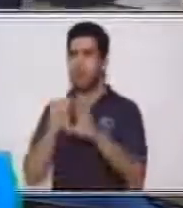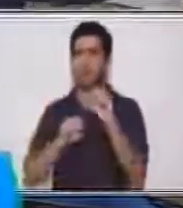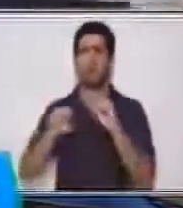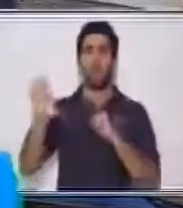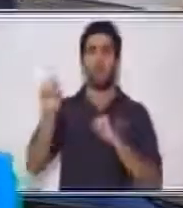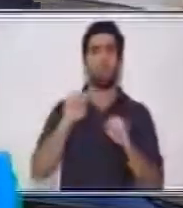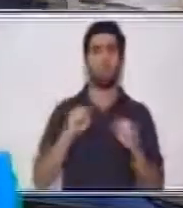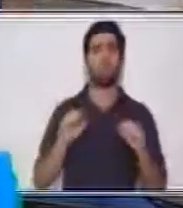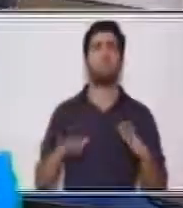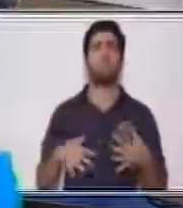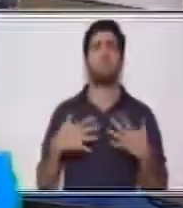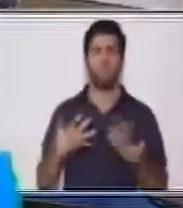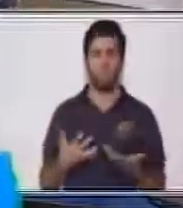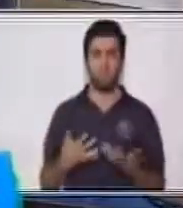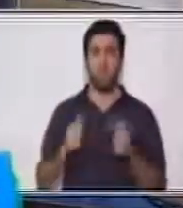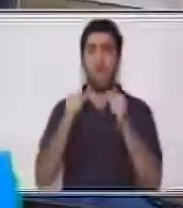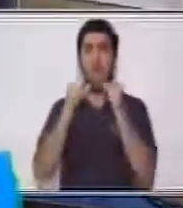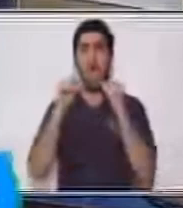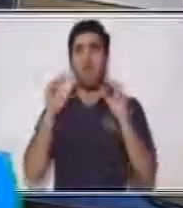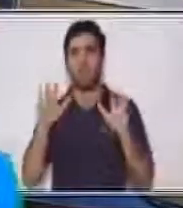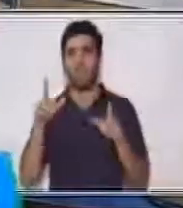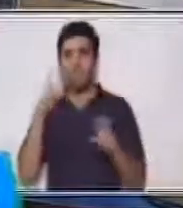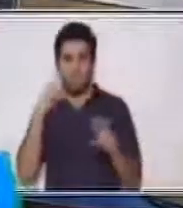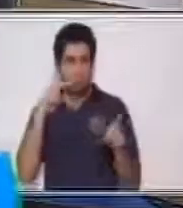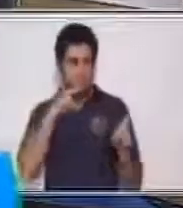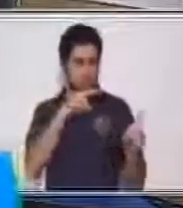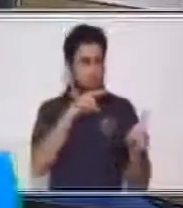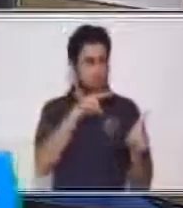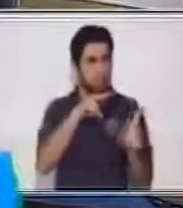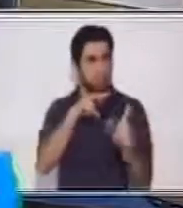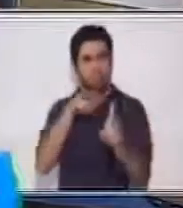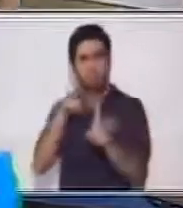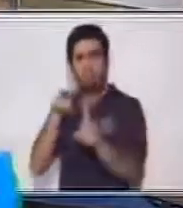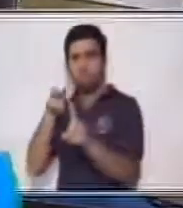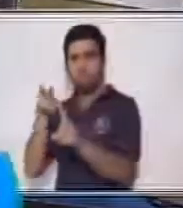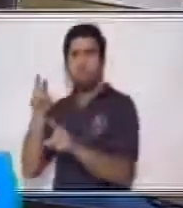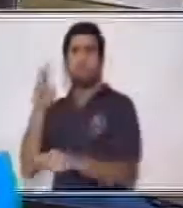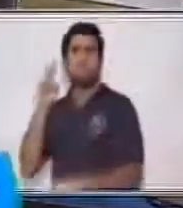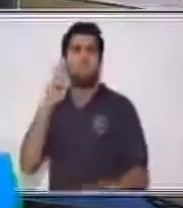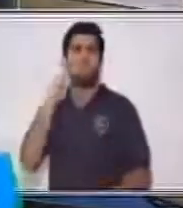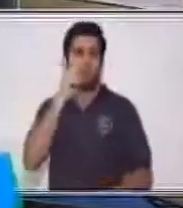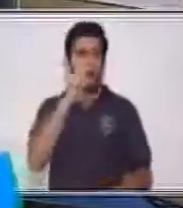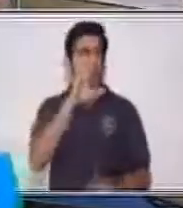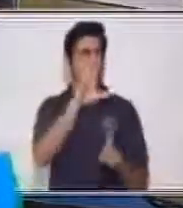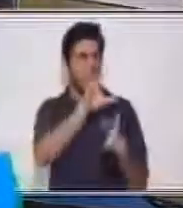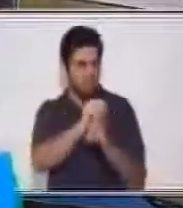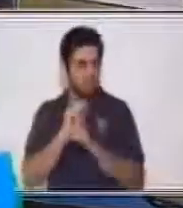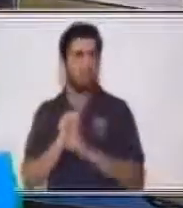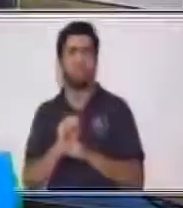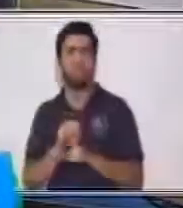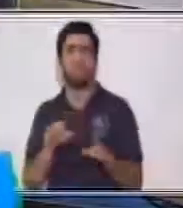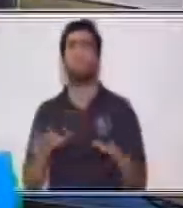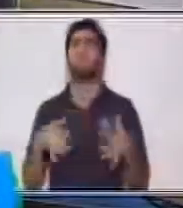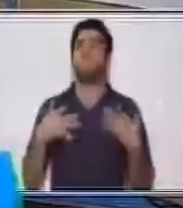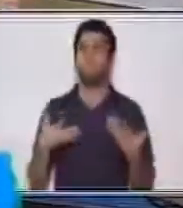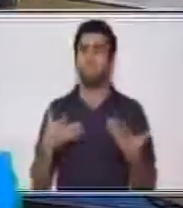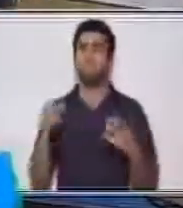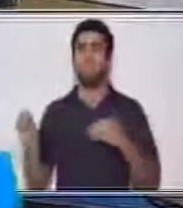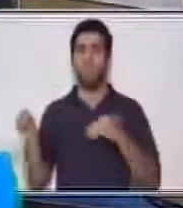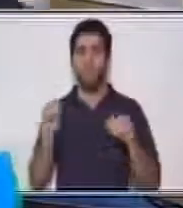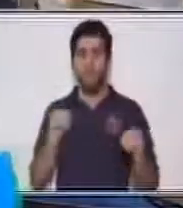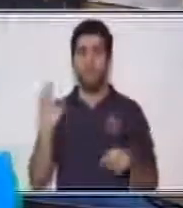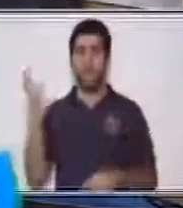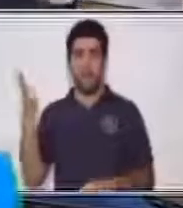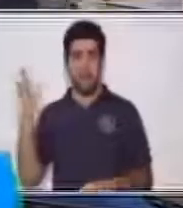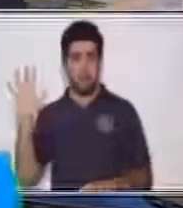selva me encontré un animal particular, un animal particular que